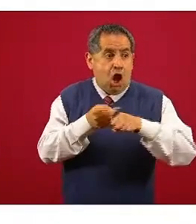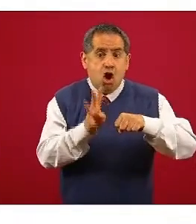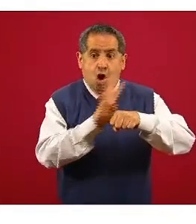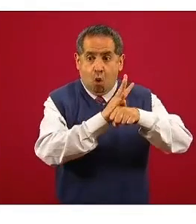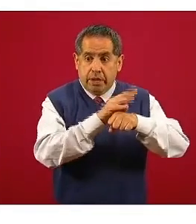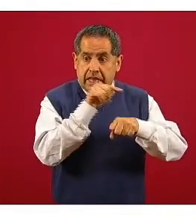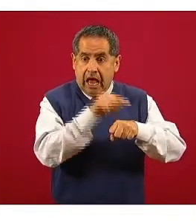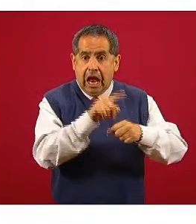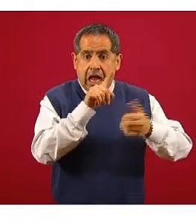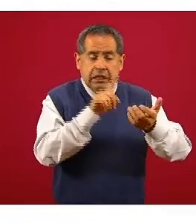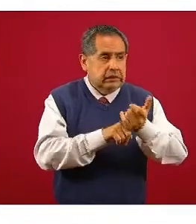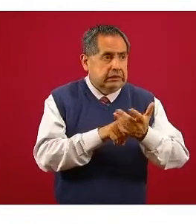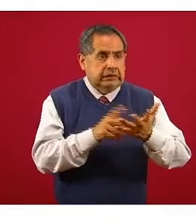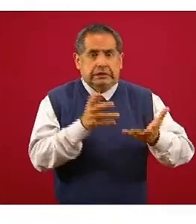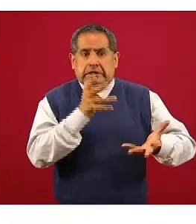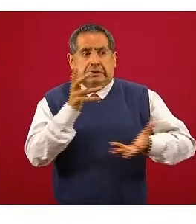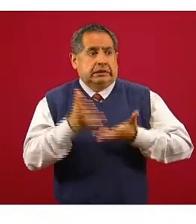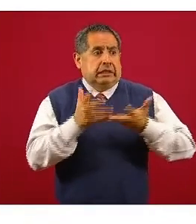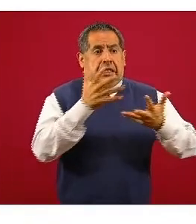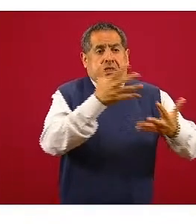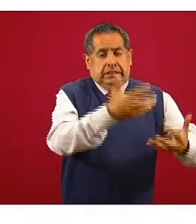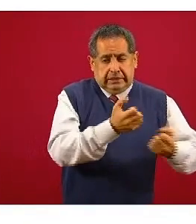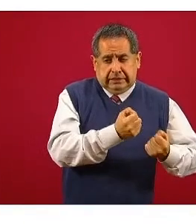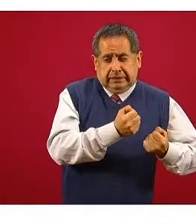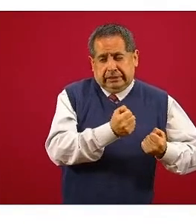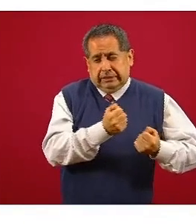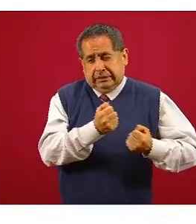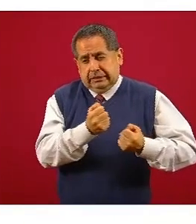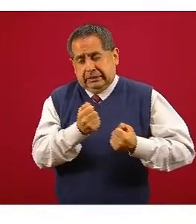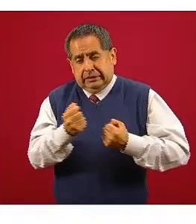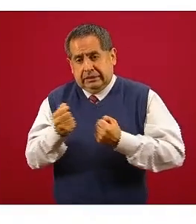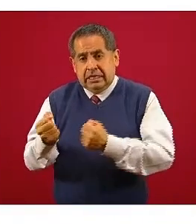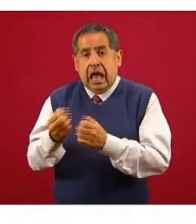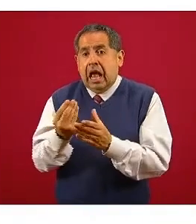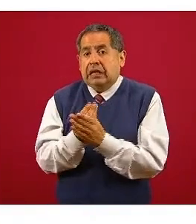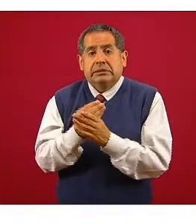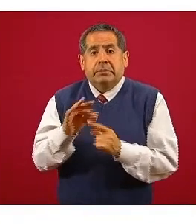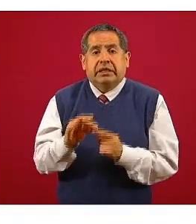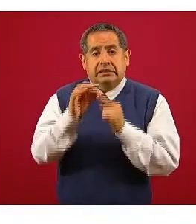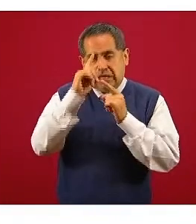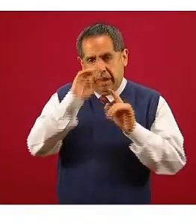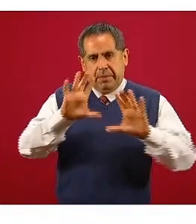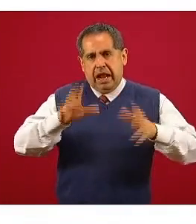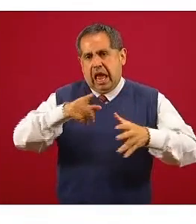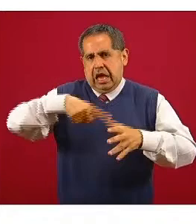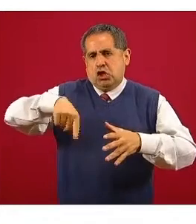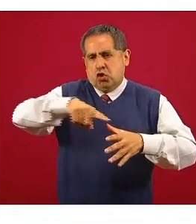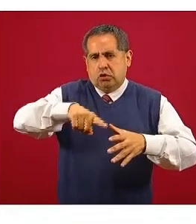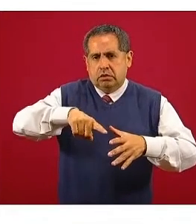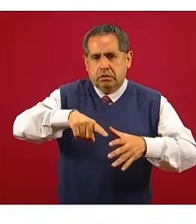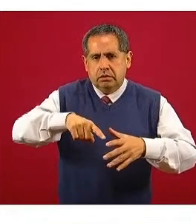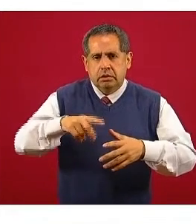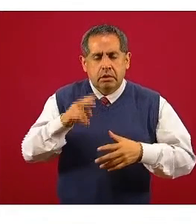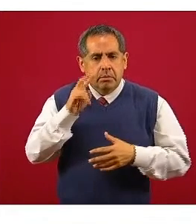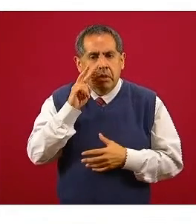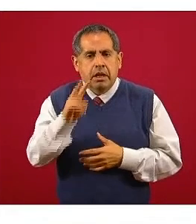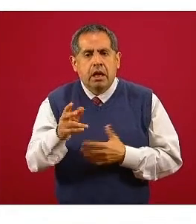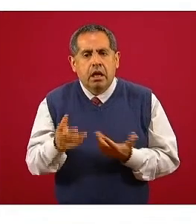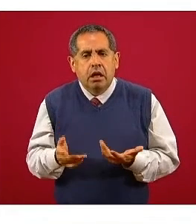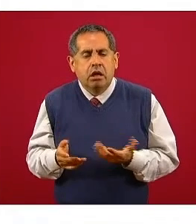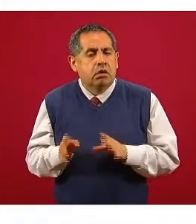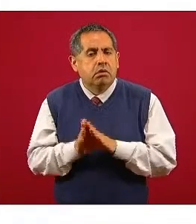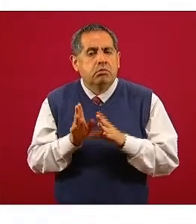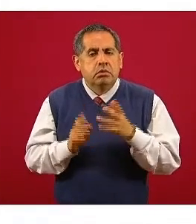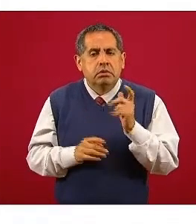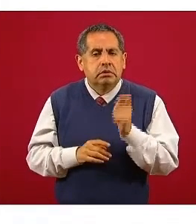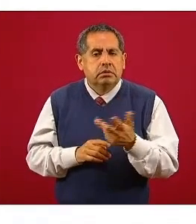COVID, se le llevó a un área exclusiva para ellos, pero vean el desinterés y